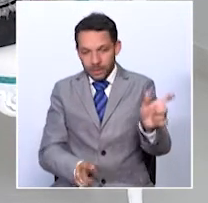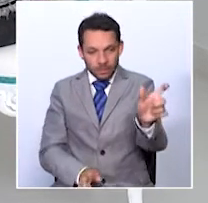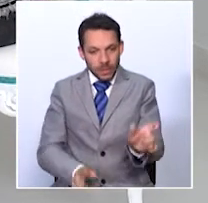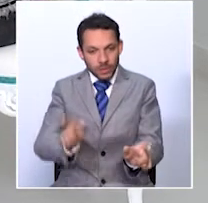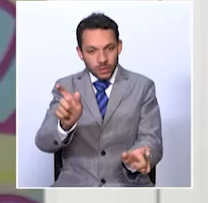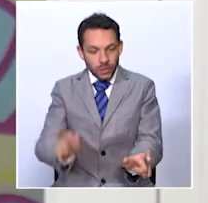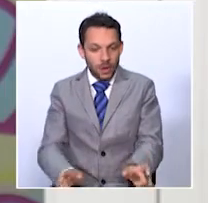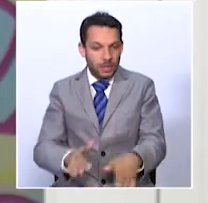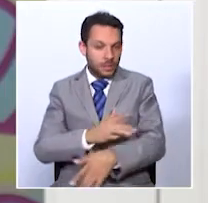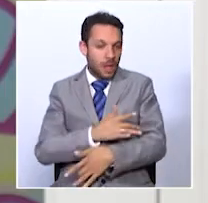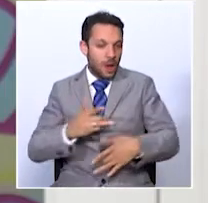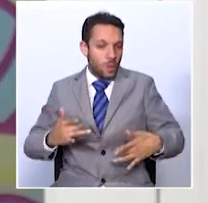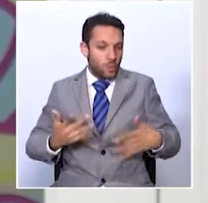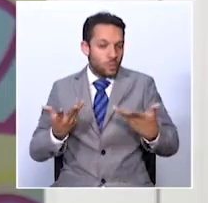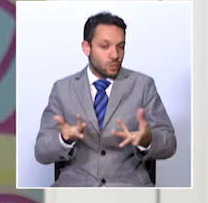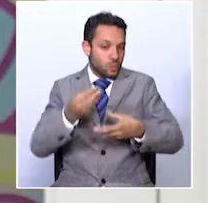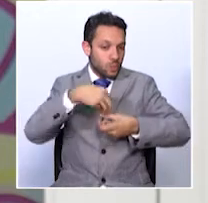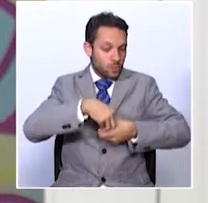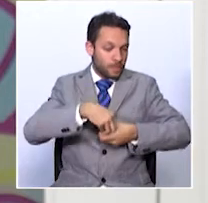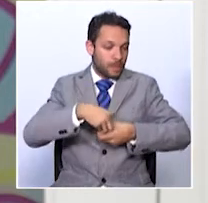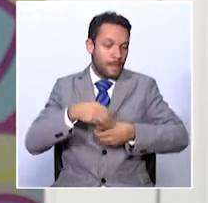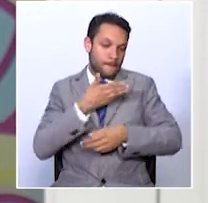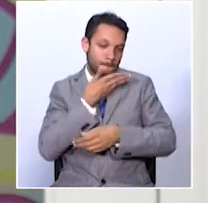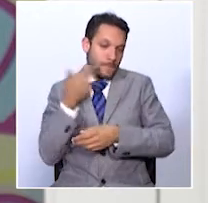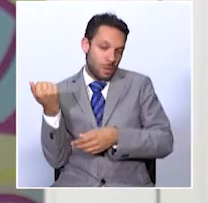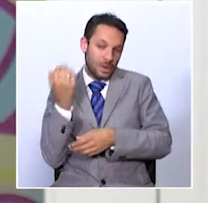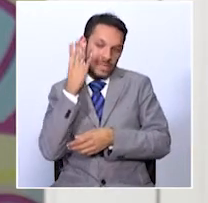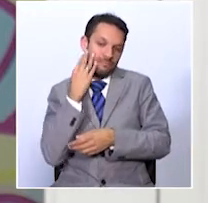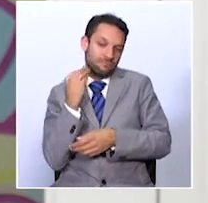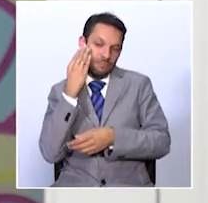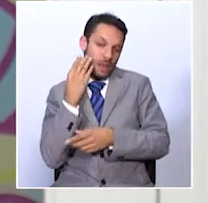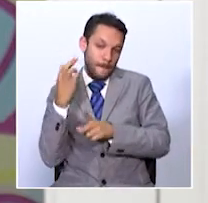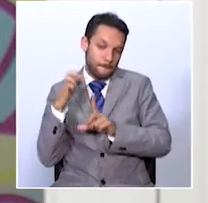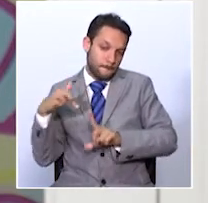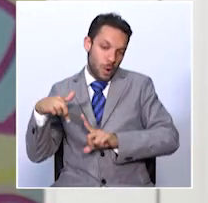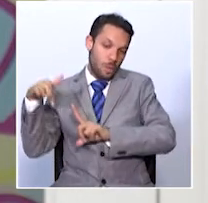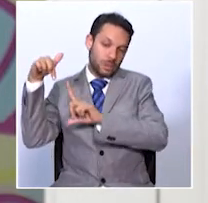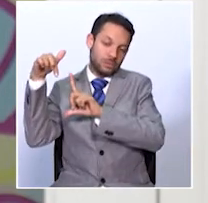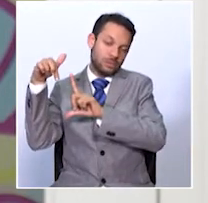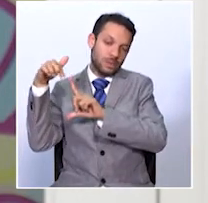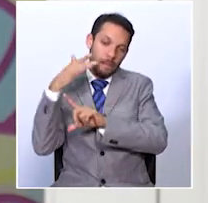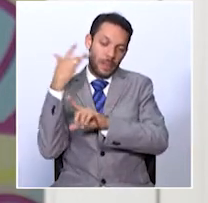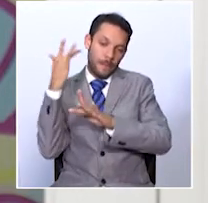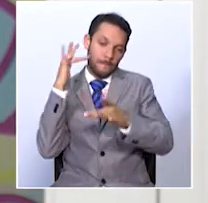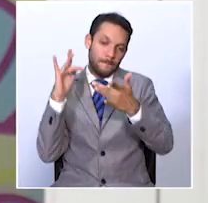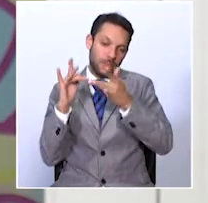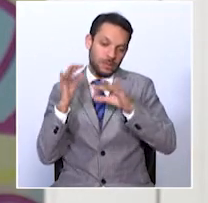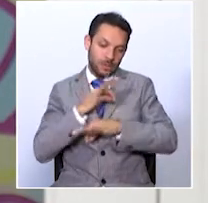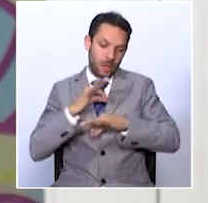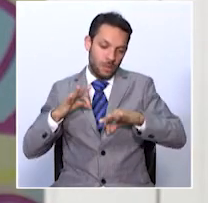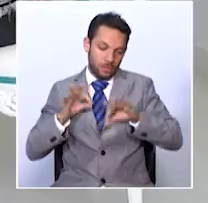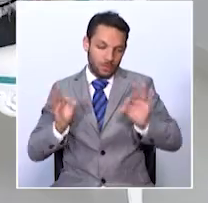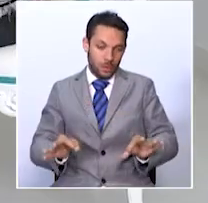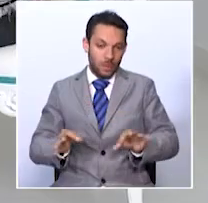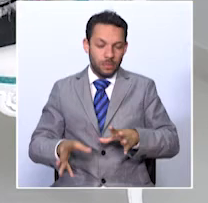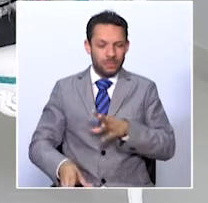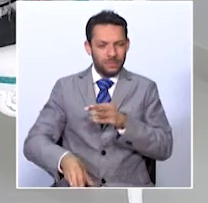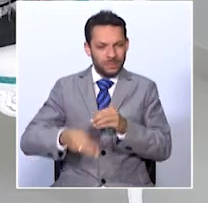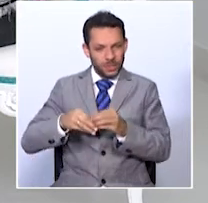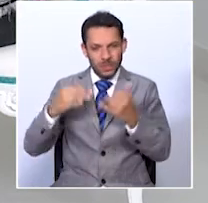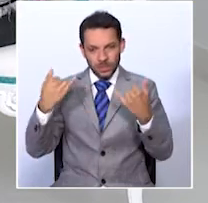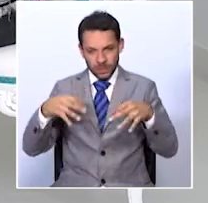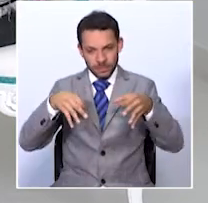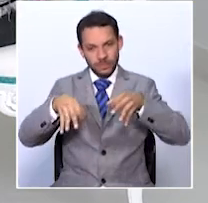personas, pero entre más experiencia tenga el profesional, pues los resultados van a ser mejor. Por eso hoy